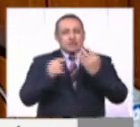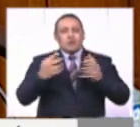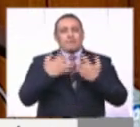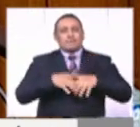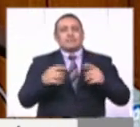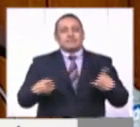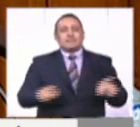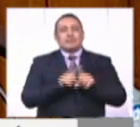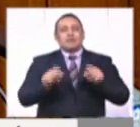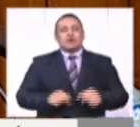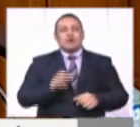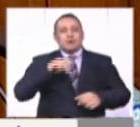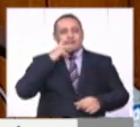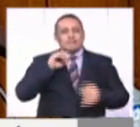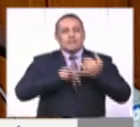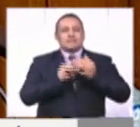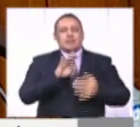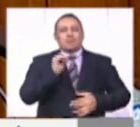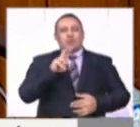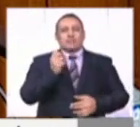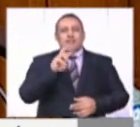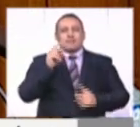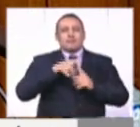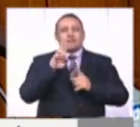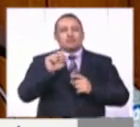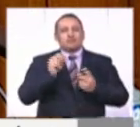minera Entre ella min Buenaventura